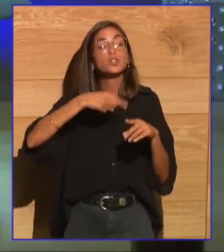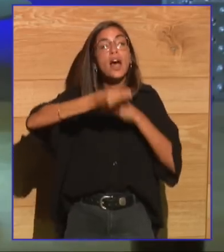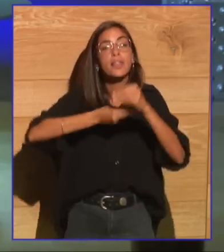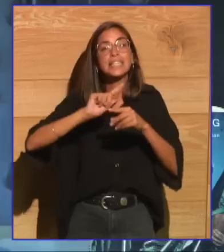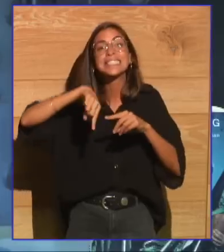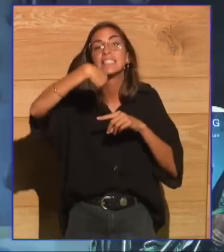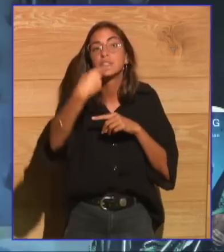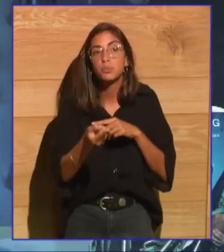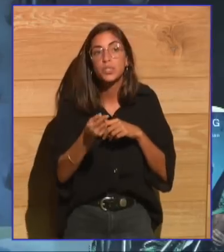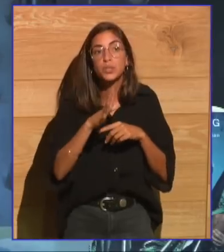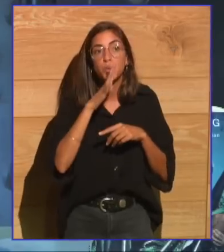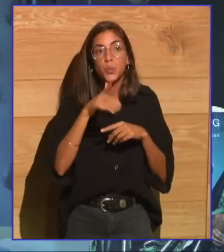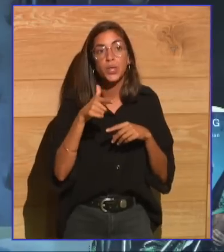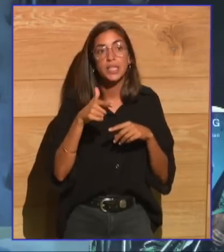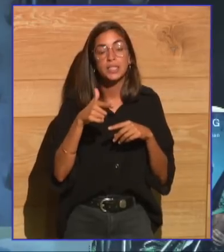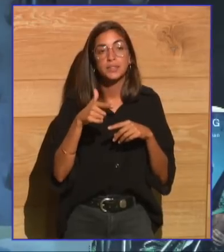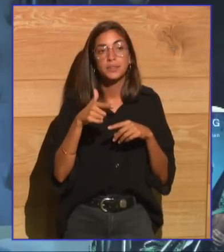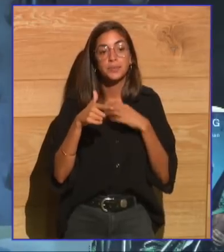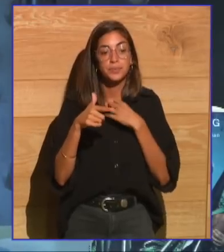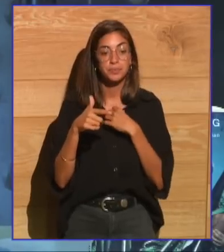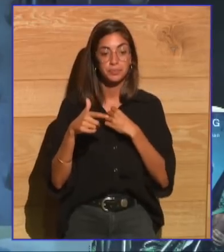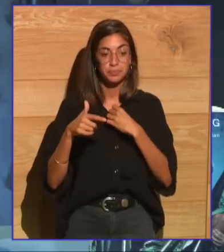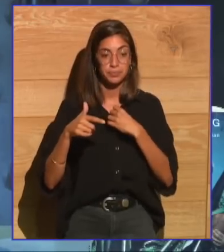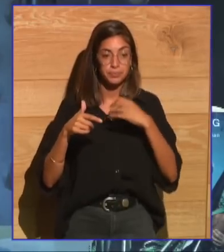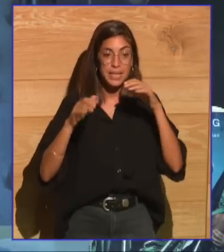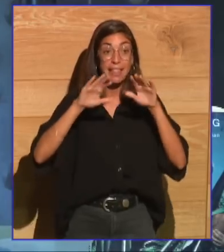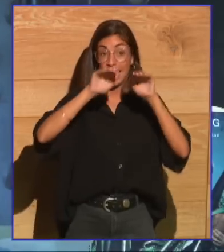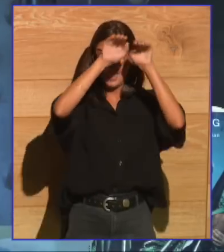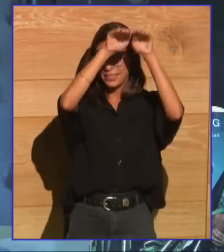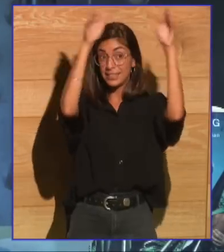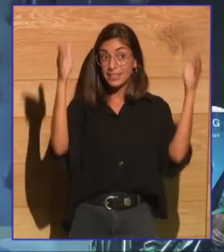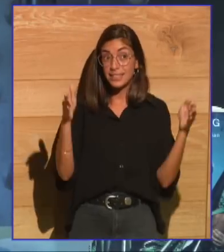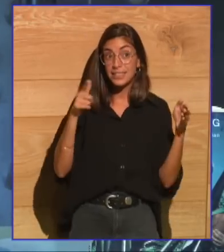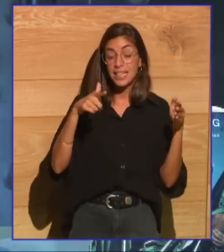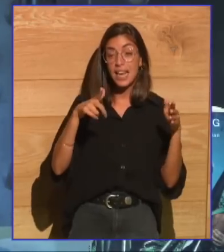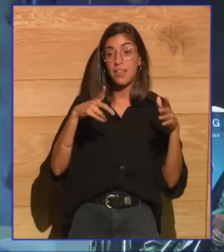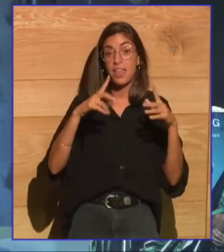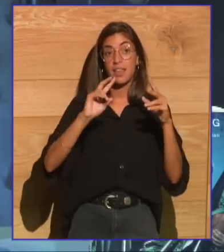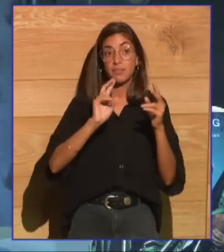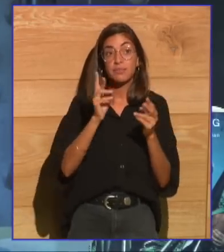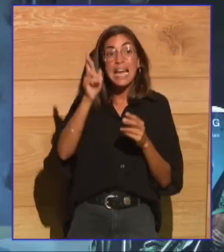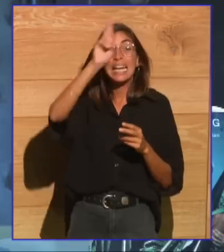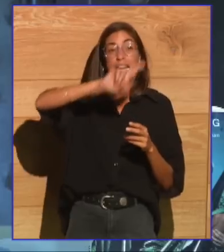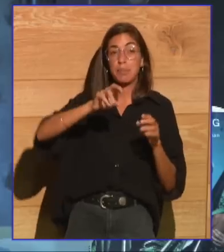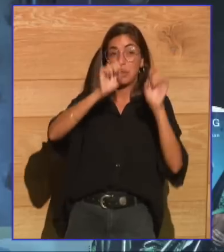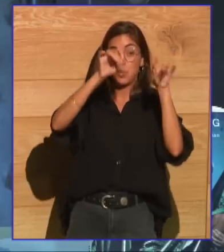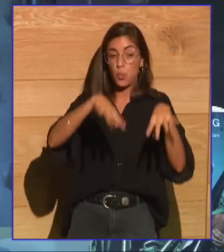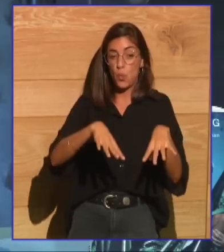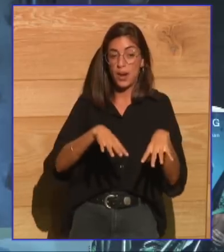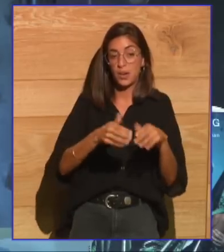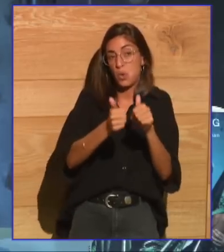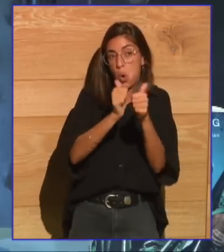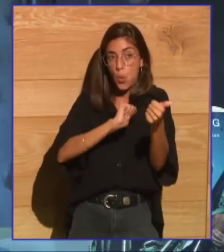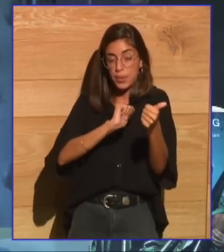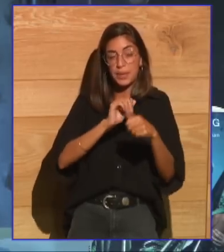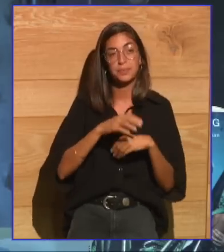y hace un remedo exacto de la sixtina pero el delito con dedito y uno dando la salud y el otro recibiendo la